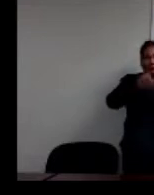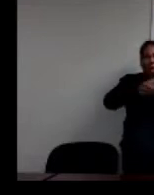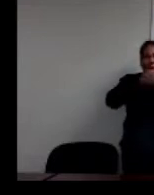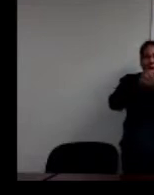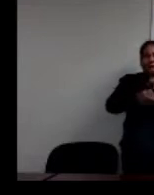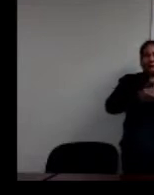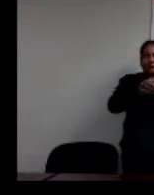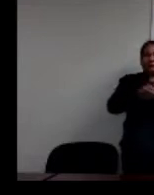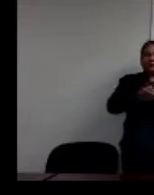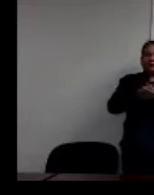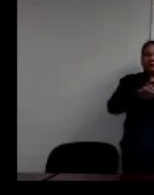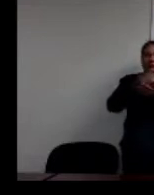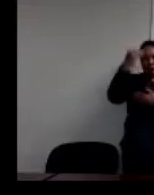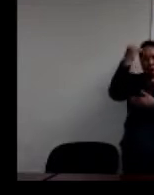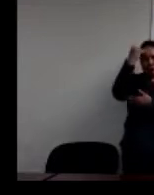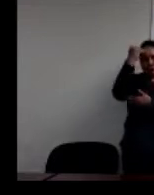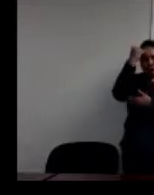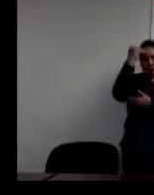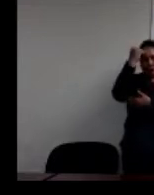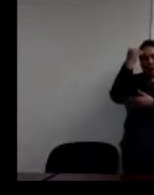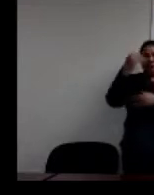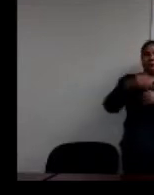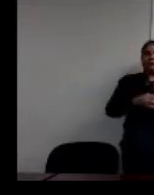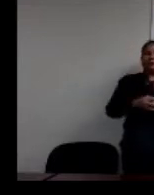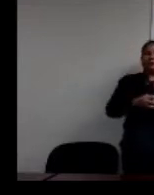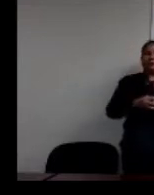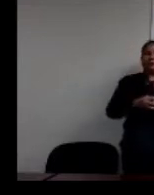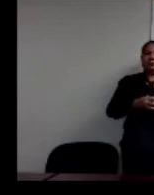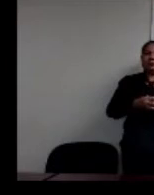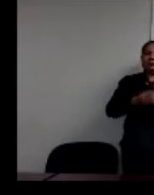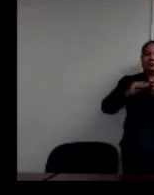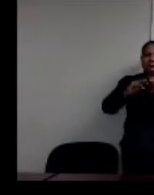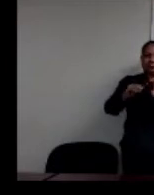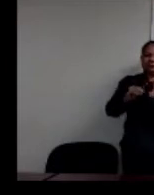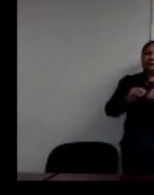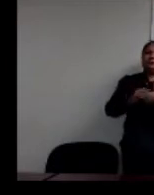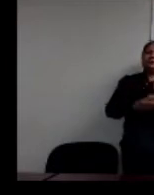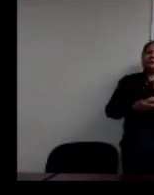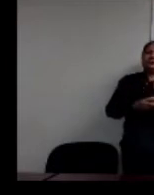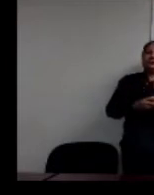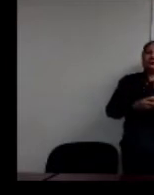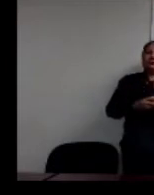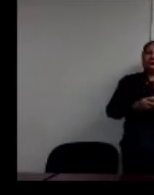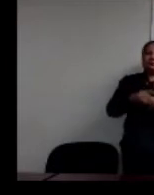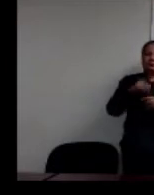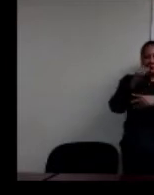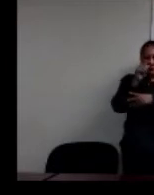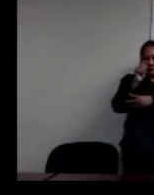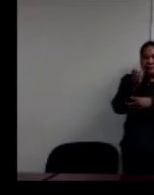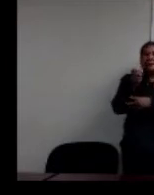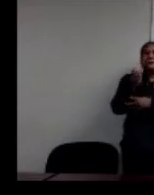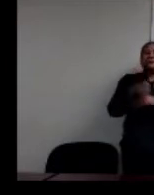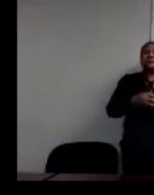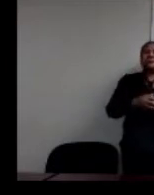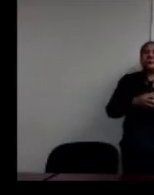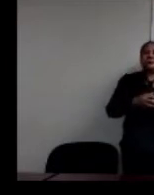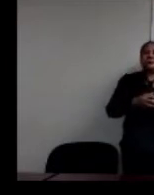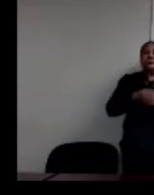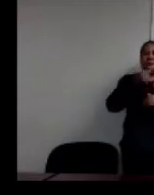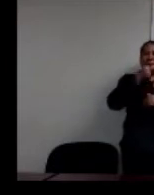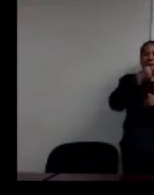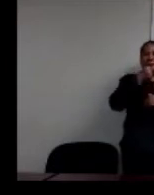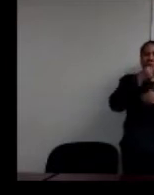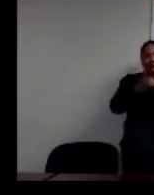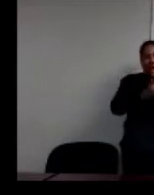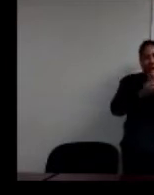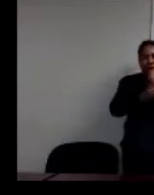de rehabilitación cognitiva. ¿No? Que aquí la puse enseñanza correctiva. Es aquellas situaciones, por ejemplo, los niños que